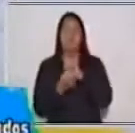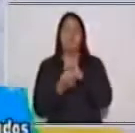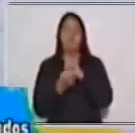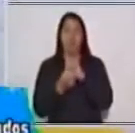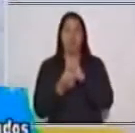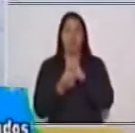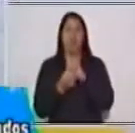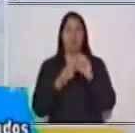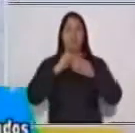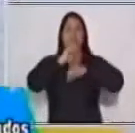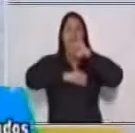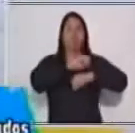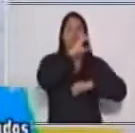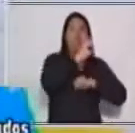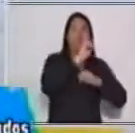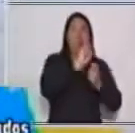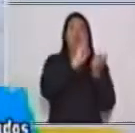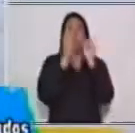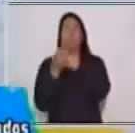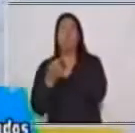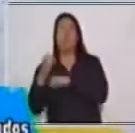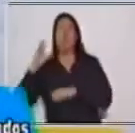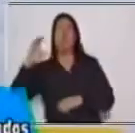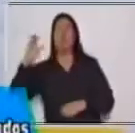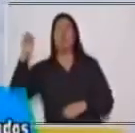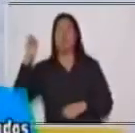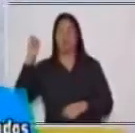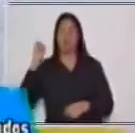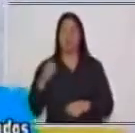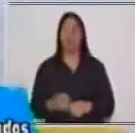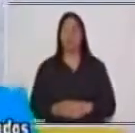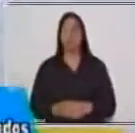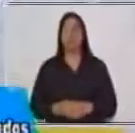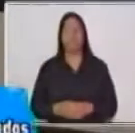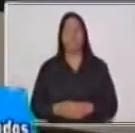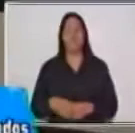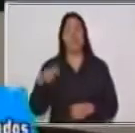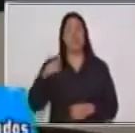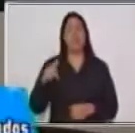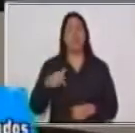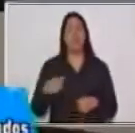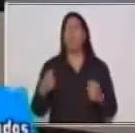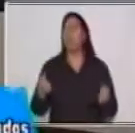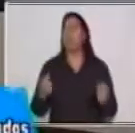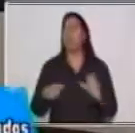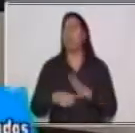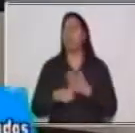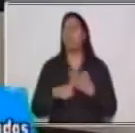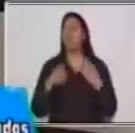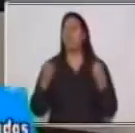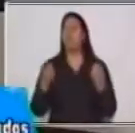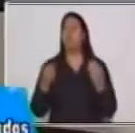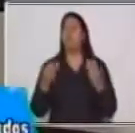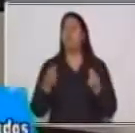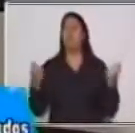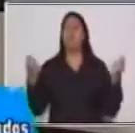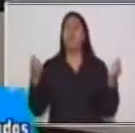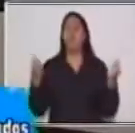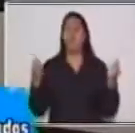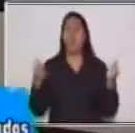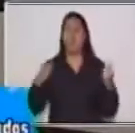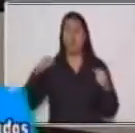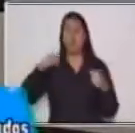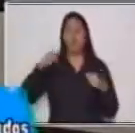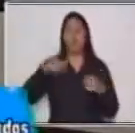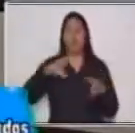Celsius, 22.22. Vamos ahora a hacer un problema en el cual vamos a transformar